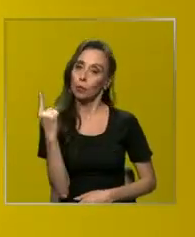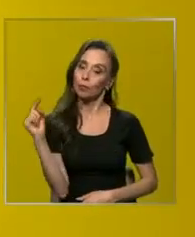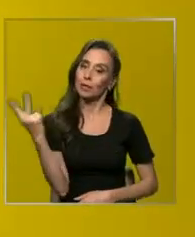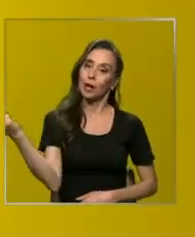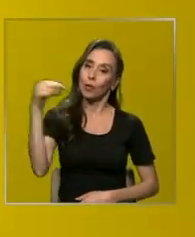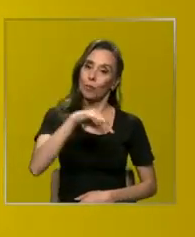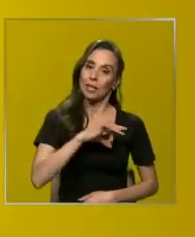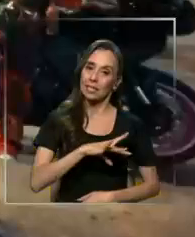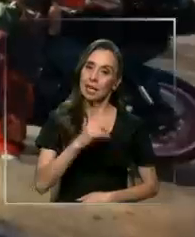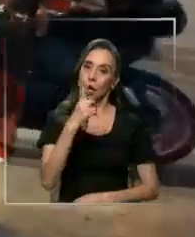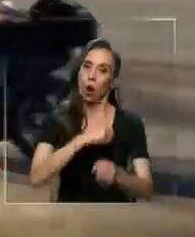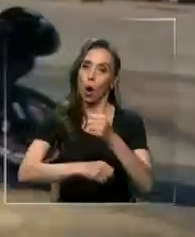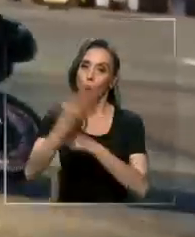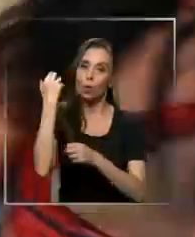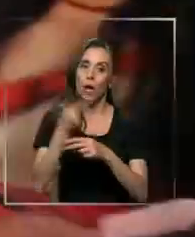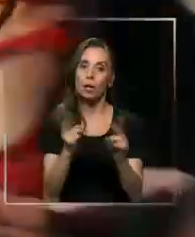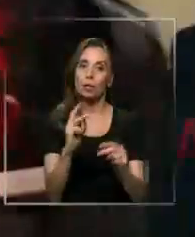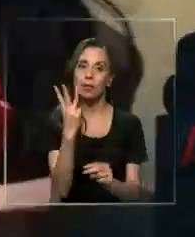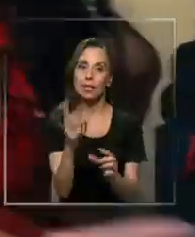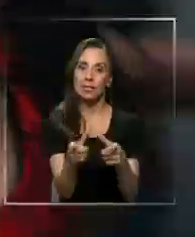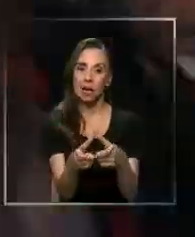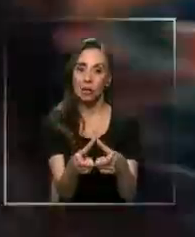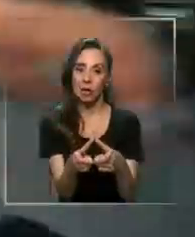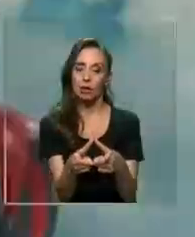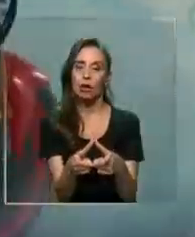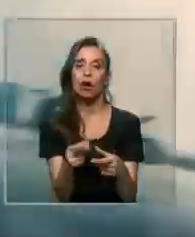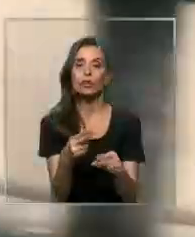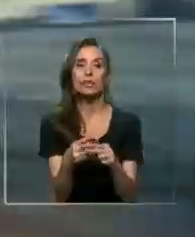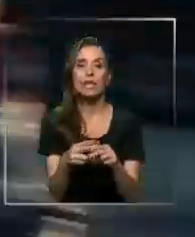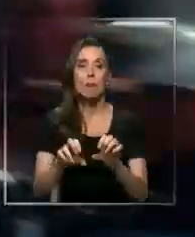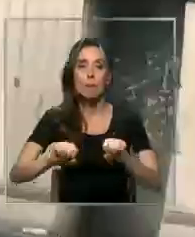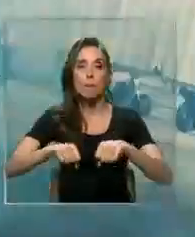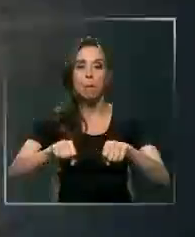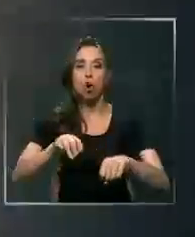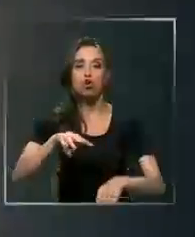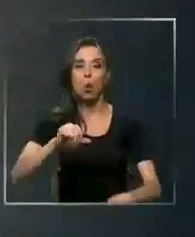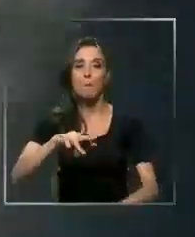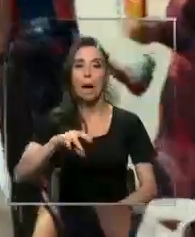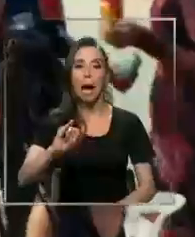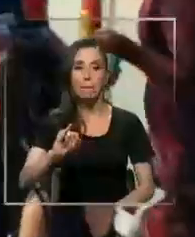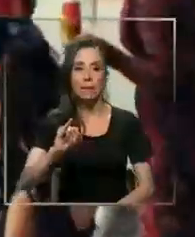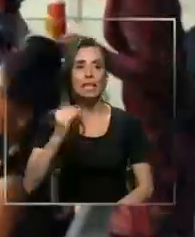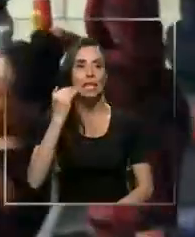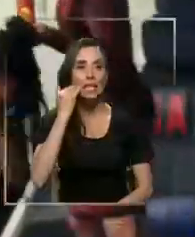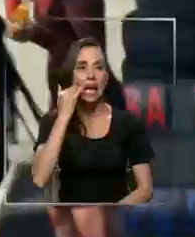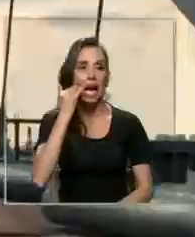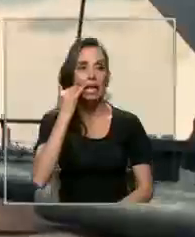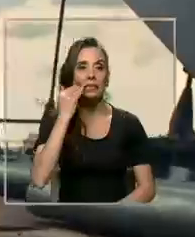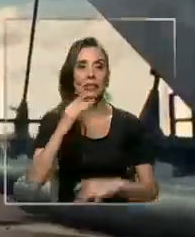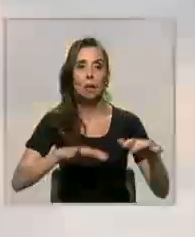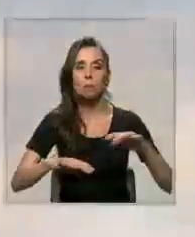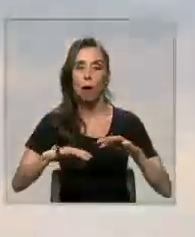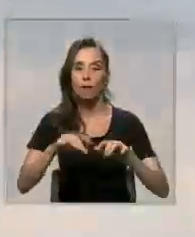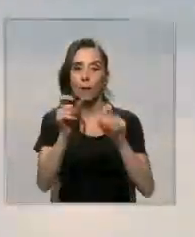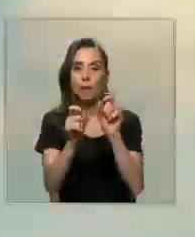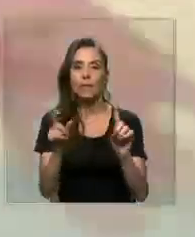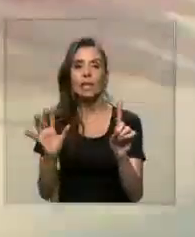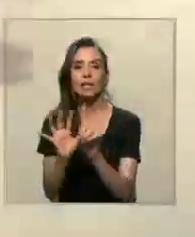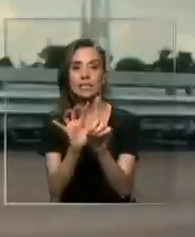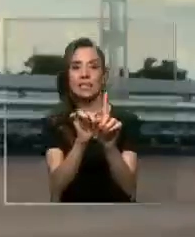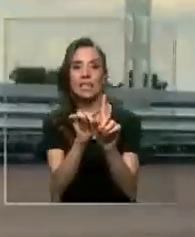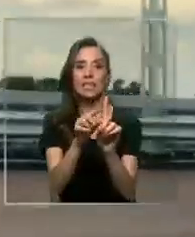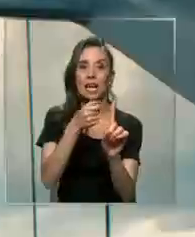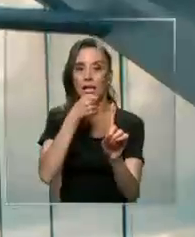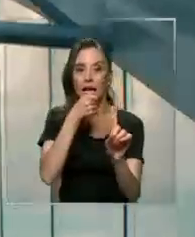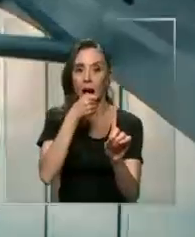país a un año del lanzamiento de su tercer álbum, Motomami, que terminó por convertirse casi en un movimiento para quienes siguen a la